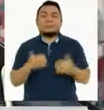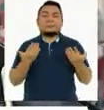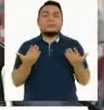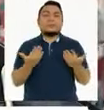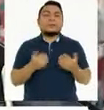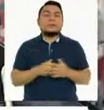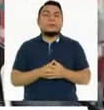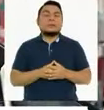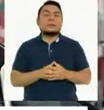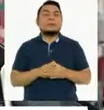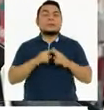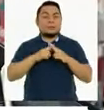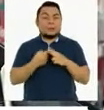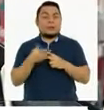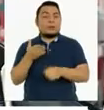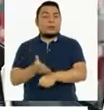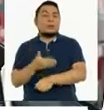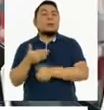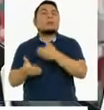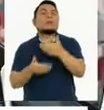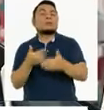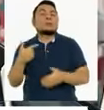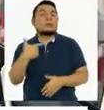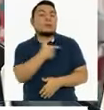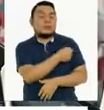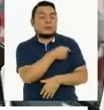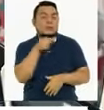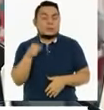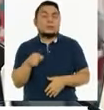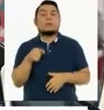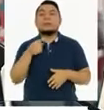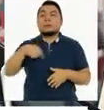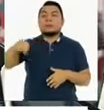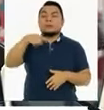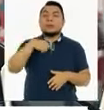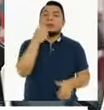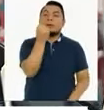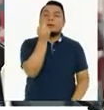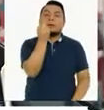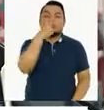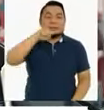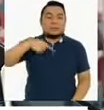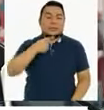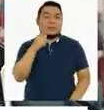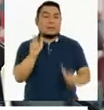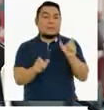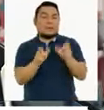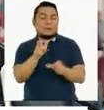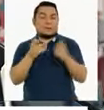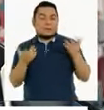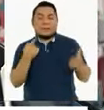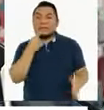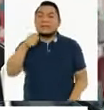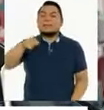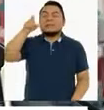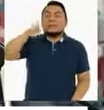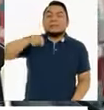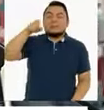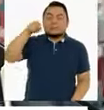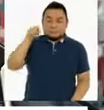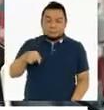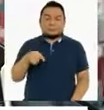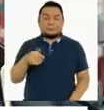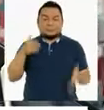un proceso de vacunación con las 11.000 personas que requieren de